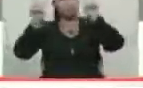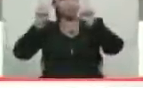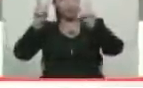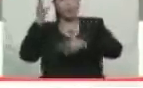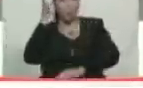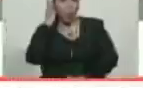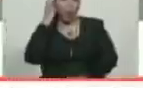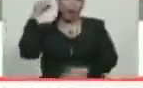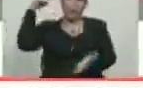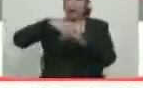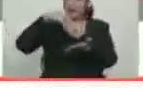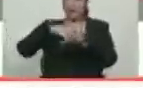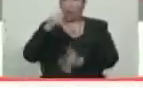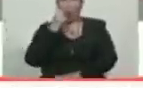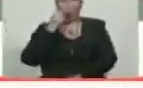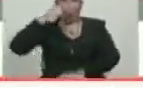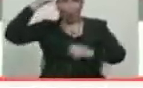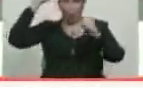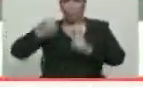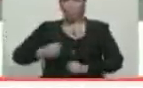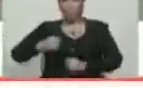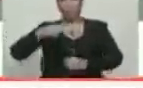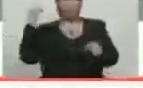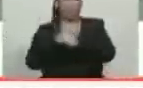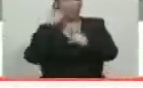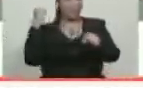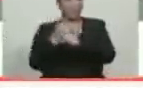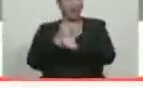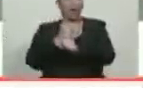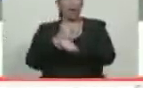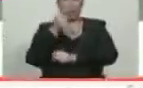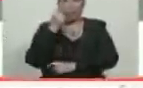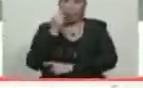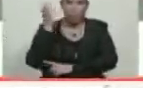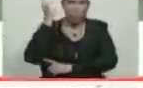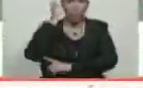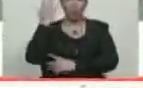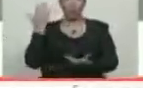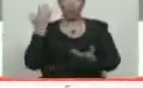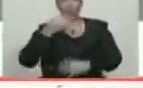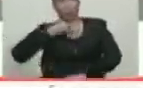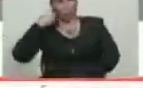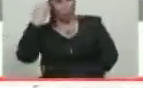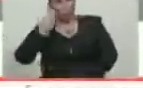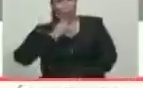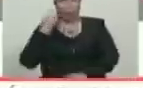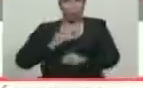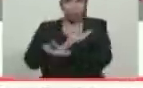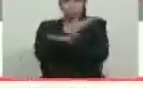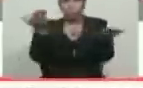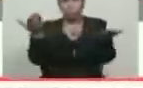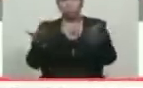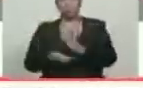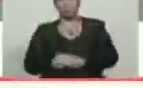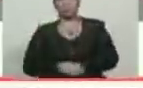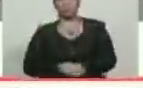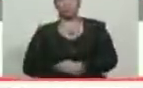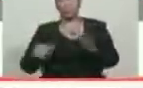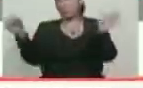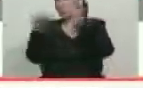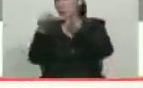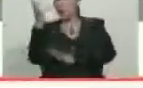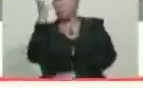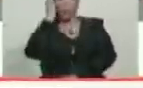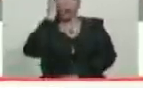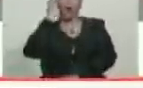carabobeña, del hombre carabobeño, del trabajador, de la trabajadora, de la juventud. ¿Dónde están las